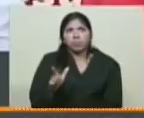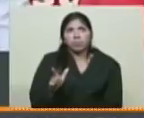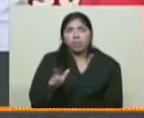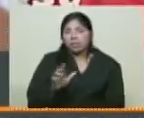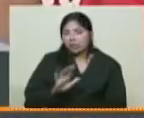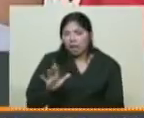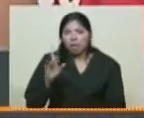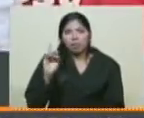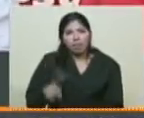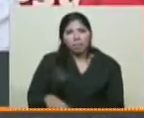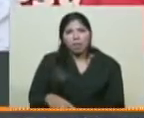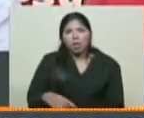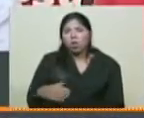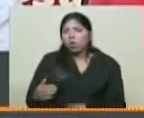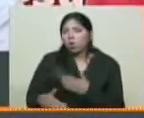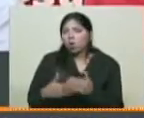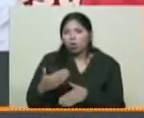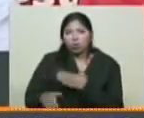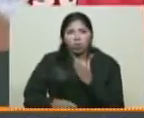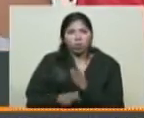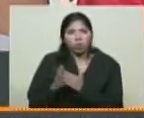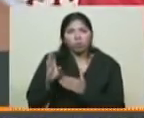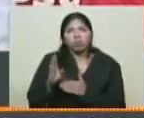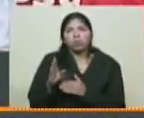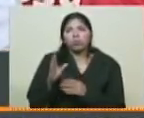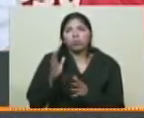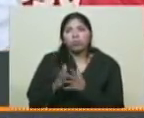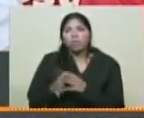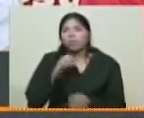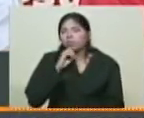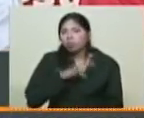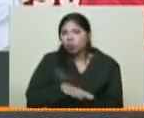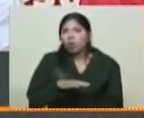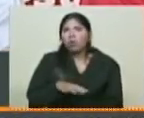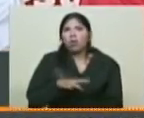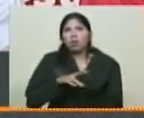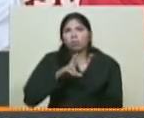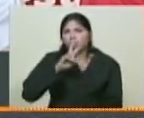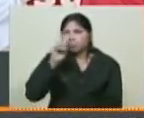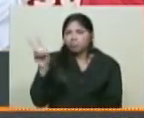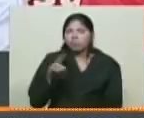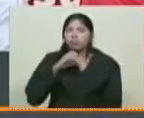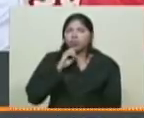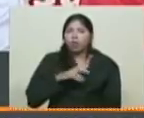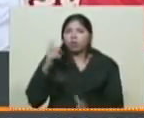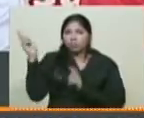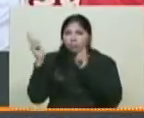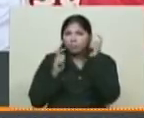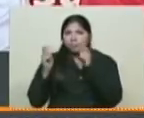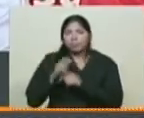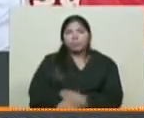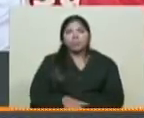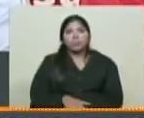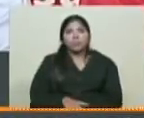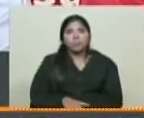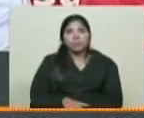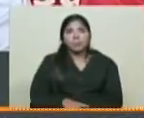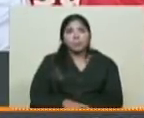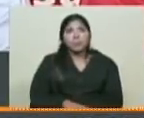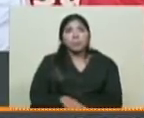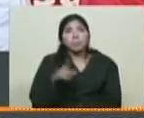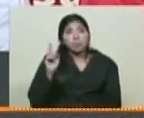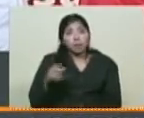llamado a seguir haciendo historia de la grande, historia de la bolivariana, historia de la chavista y es la historia que nos convoca en